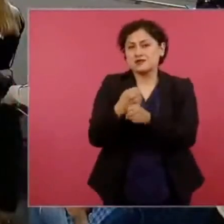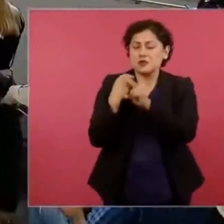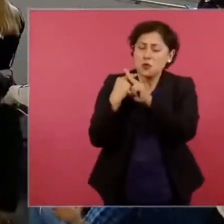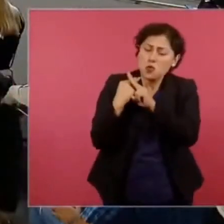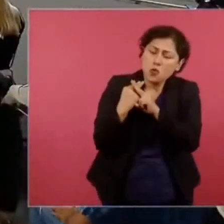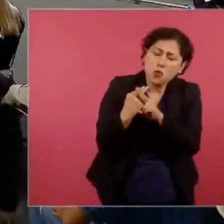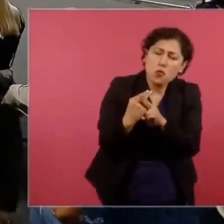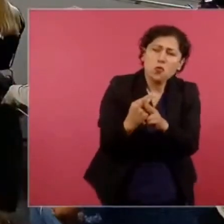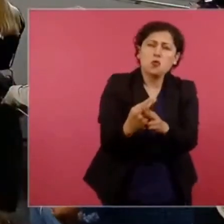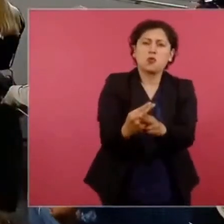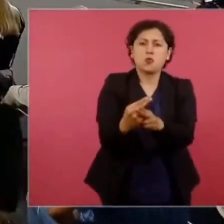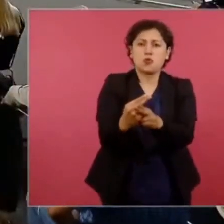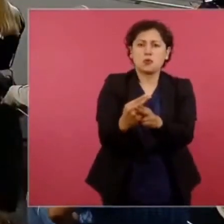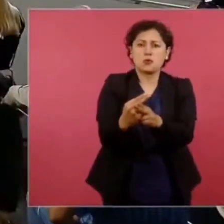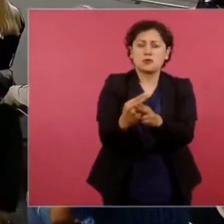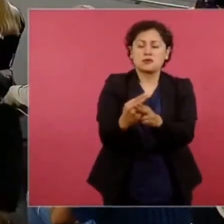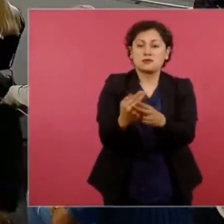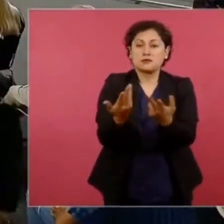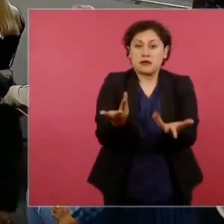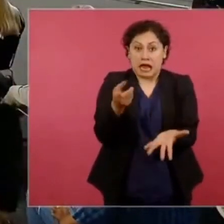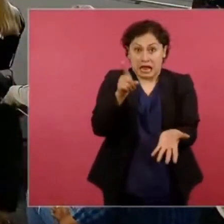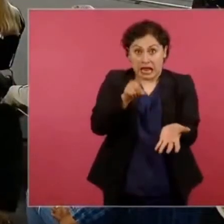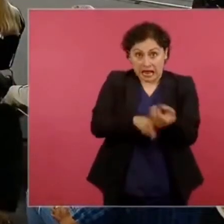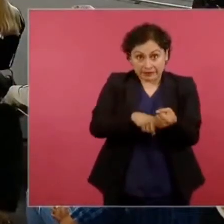el individualismo, el egoísmo,